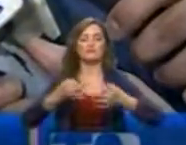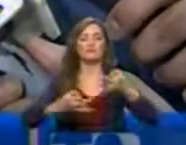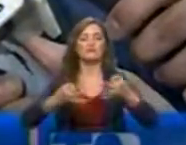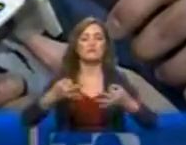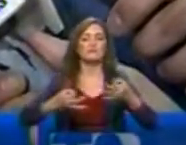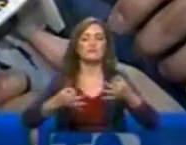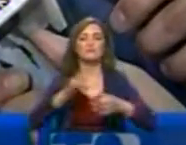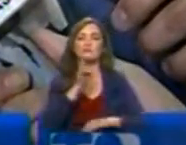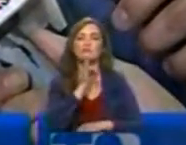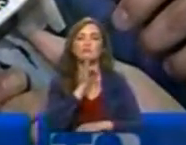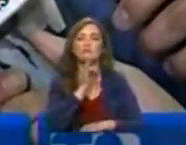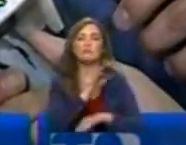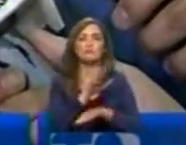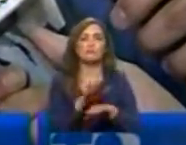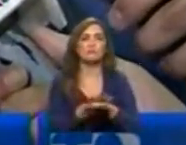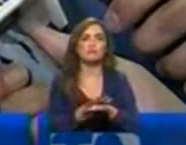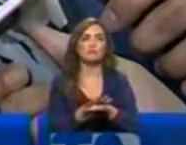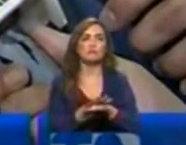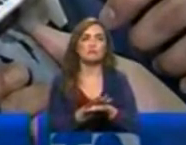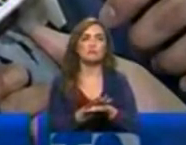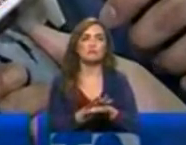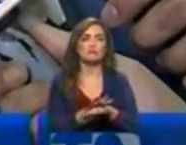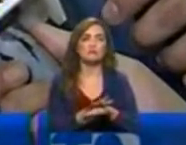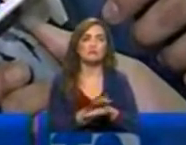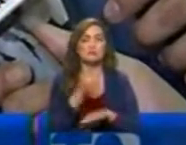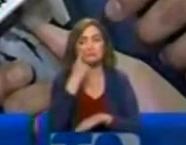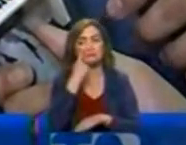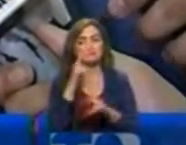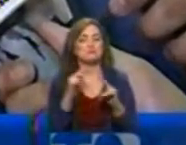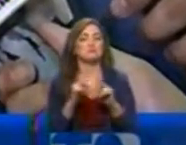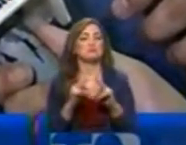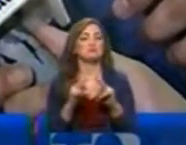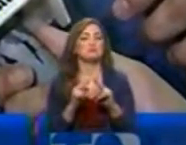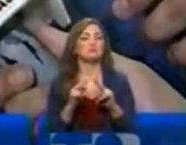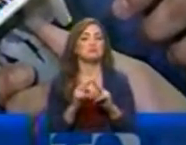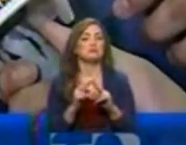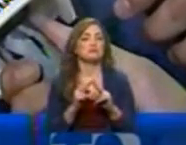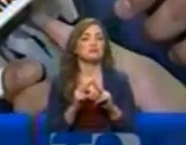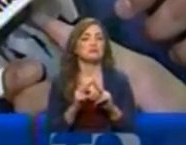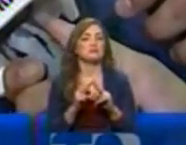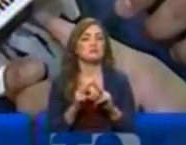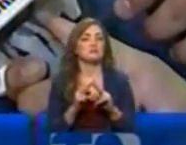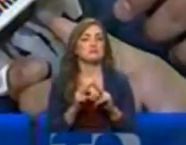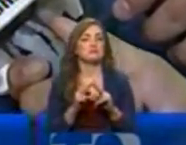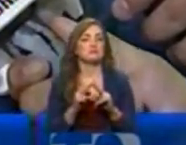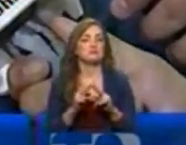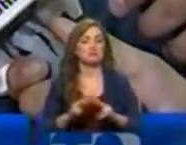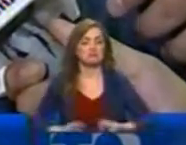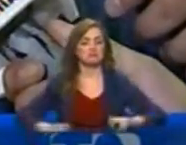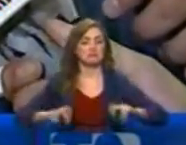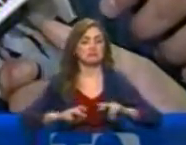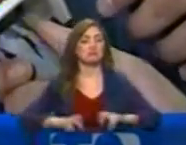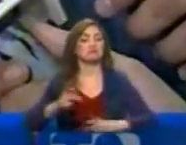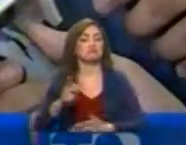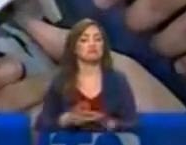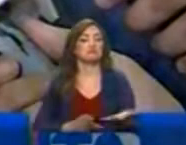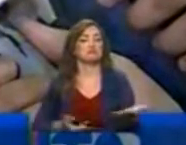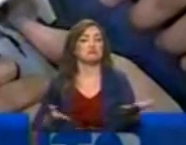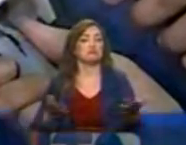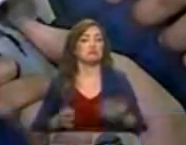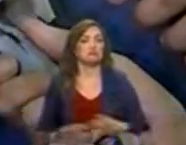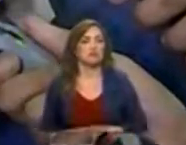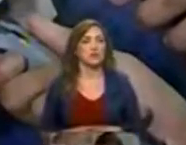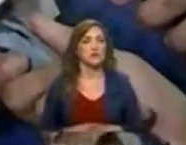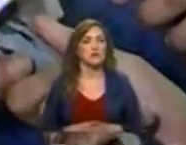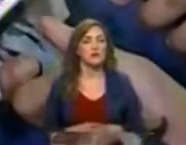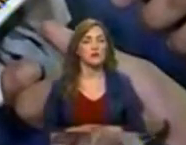Estados Unidos, respecto del cual habrá que conocer cuáles son los sustentos de esa investigación y, por supuesto, en esa como